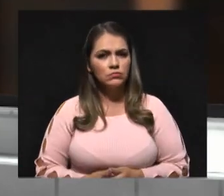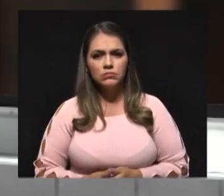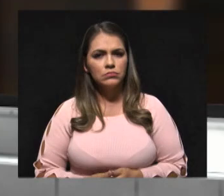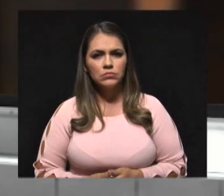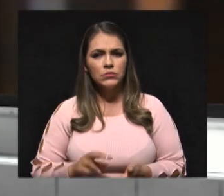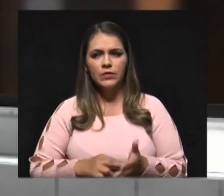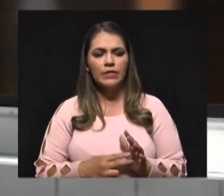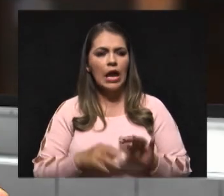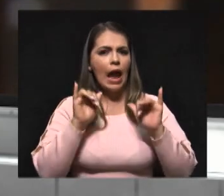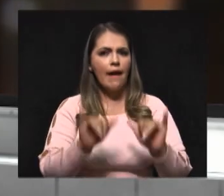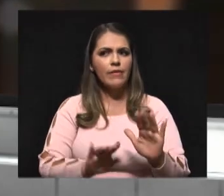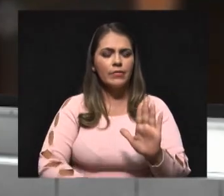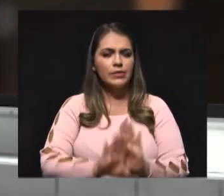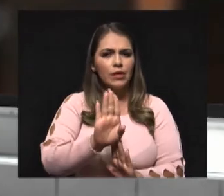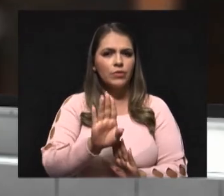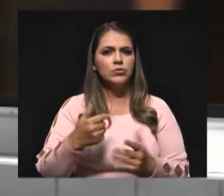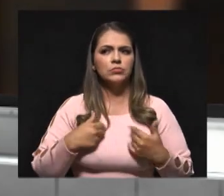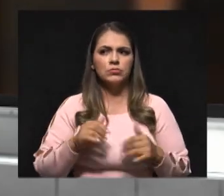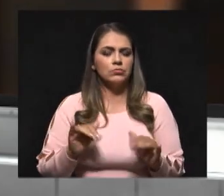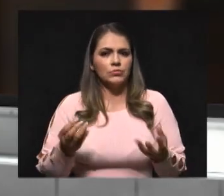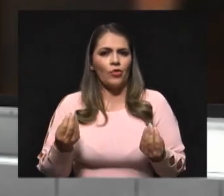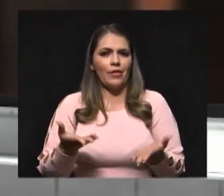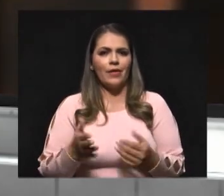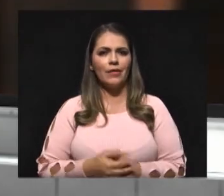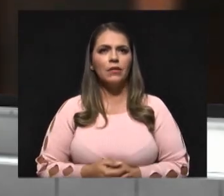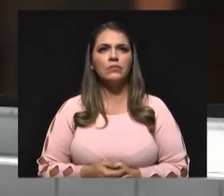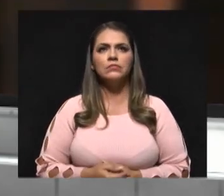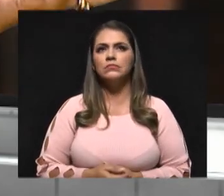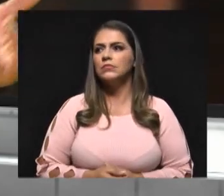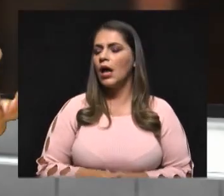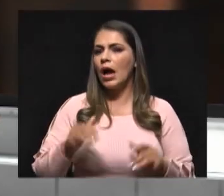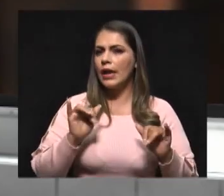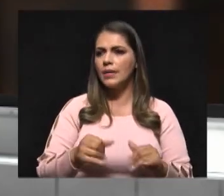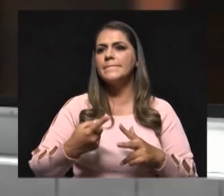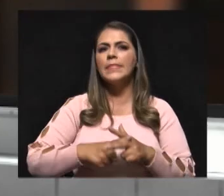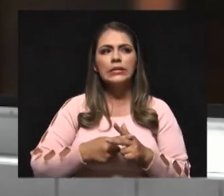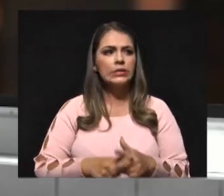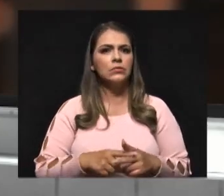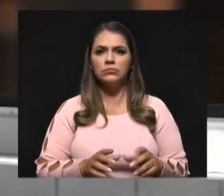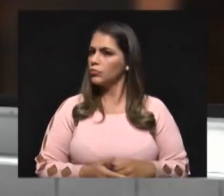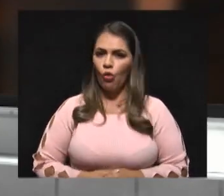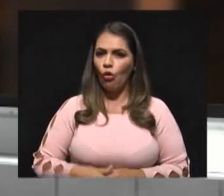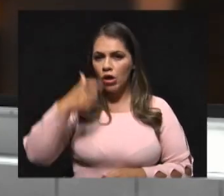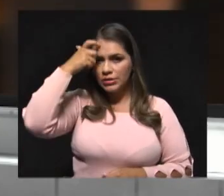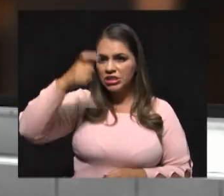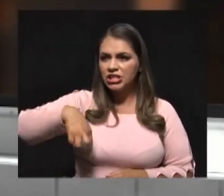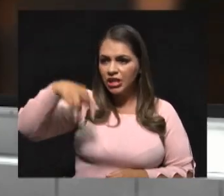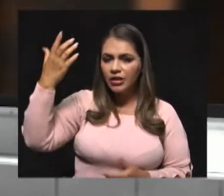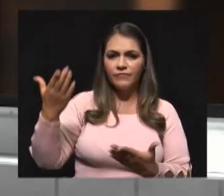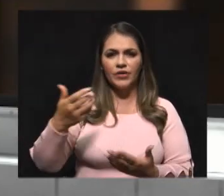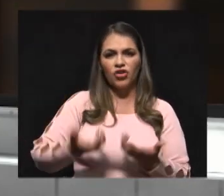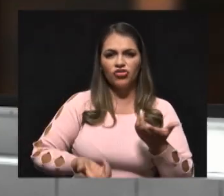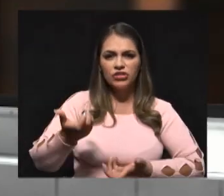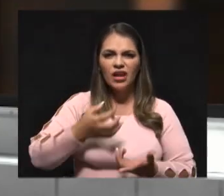ir entonces estás generando desarrollo económico no es solamente decirles puede ser mecánico no puede ser chef que rico usted que